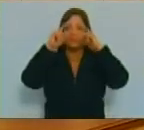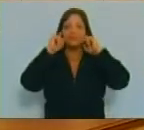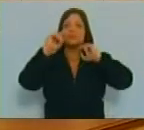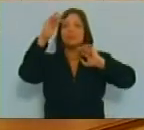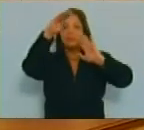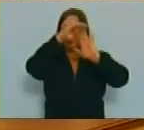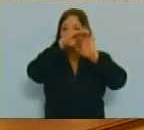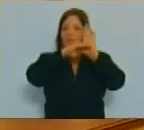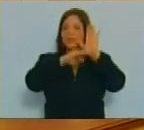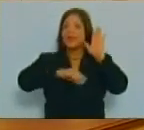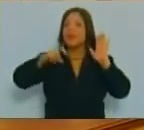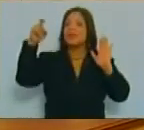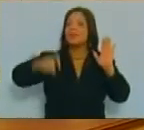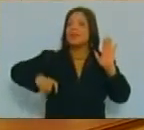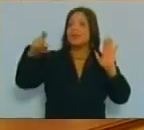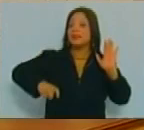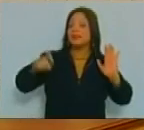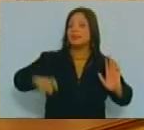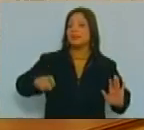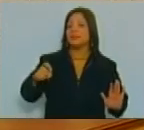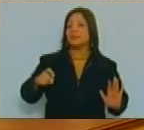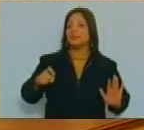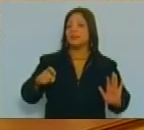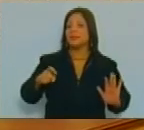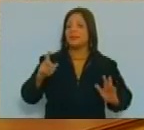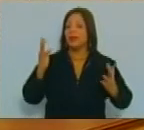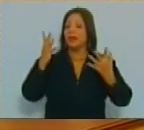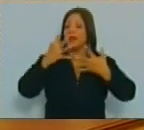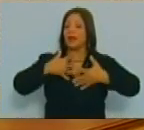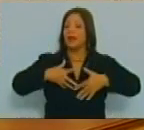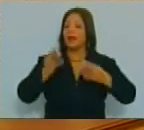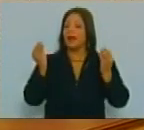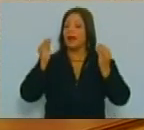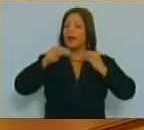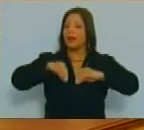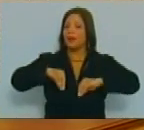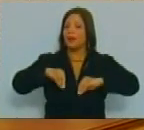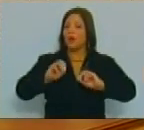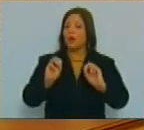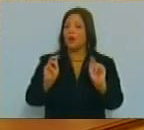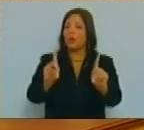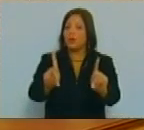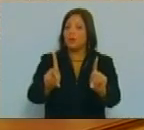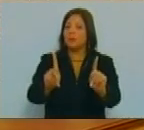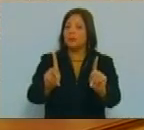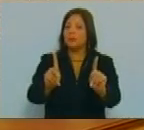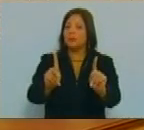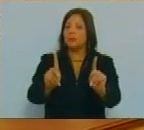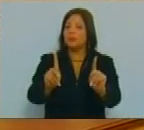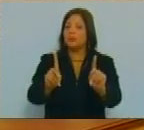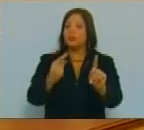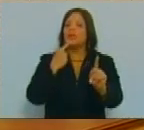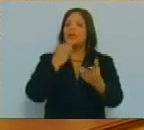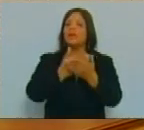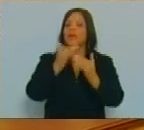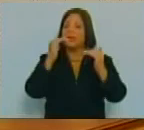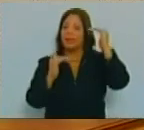principios de necesidad conveniencia oportunidad y proporcionalidad